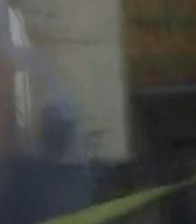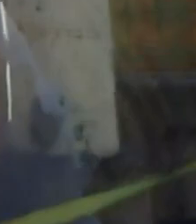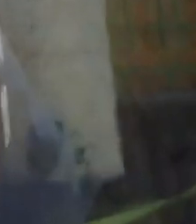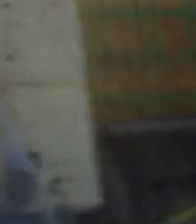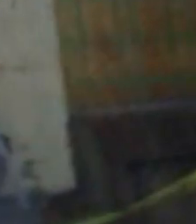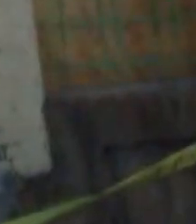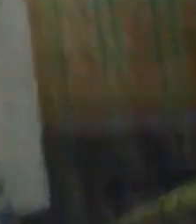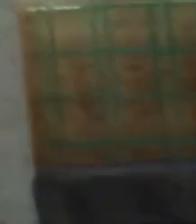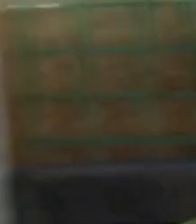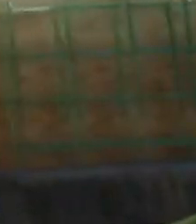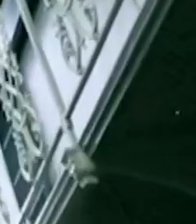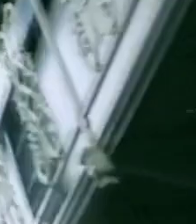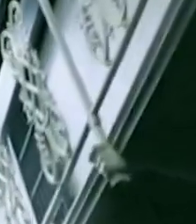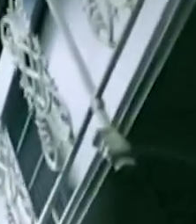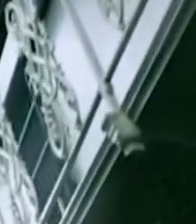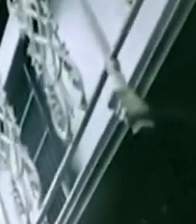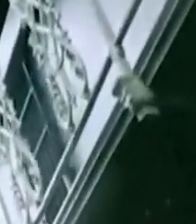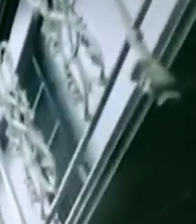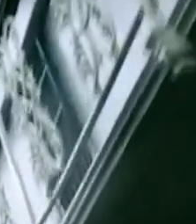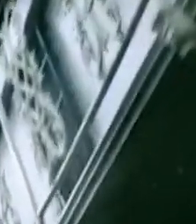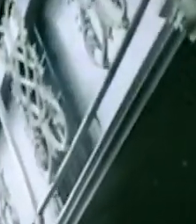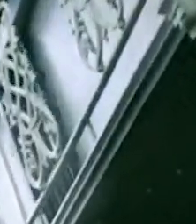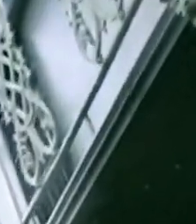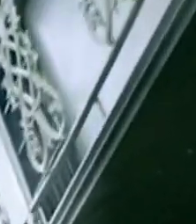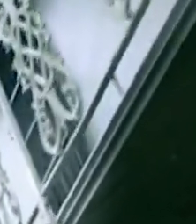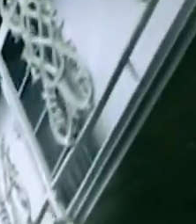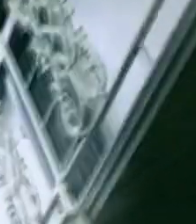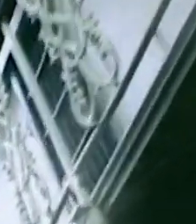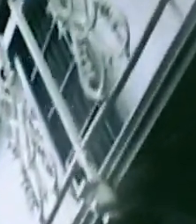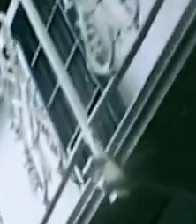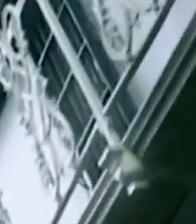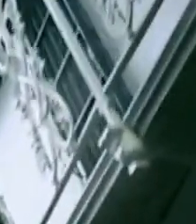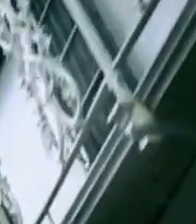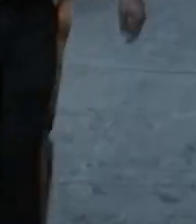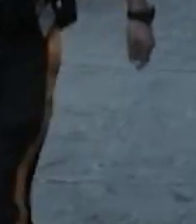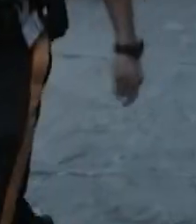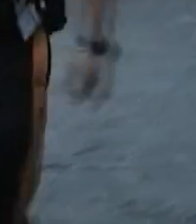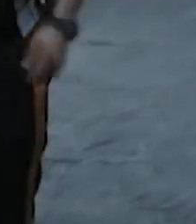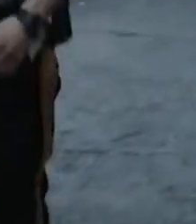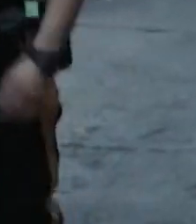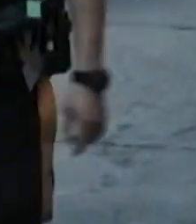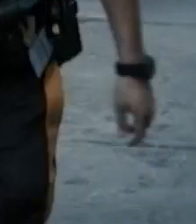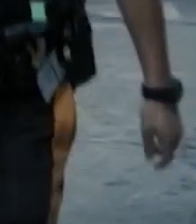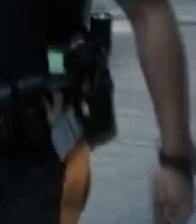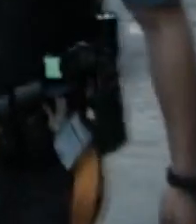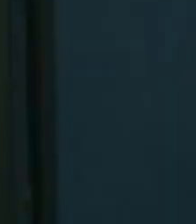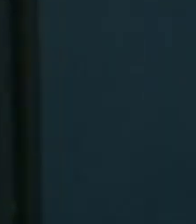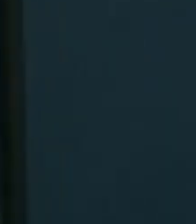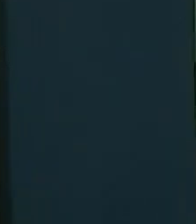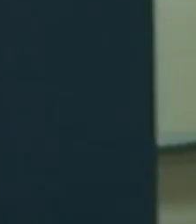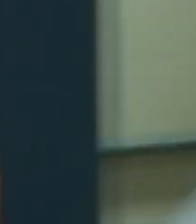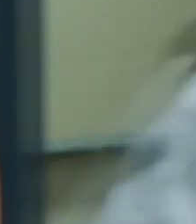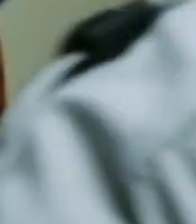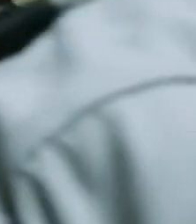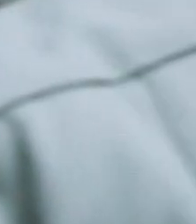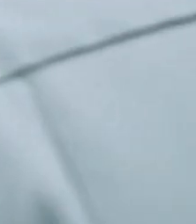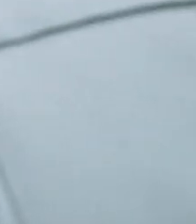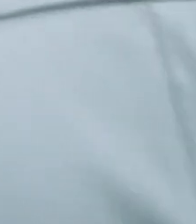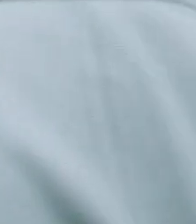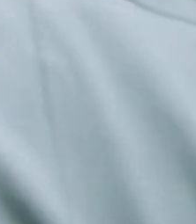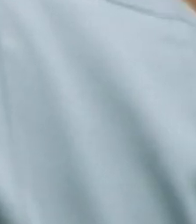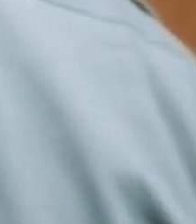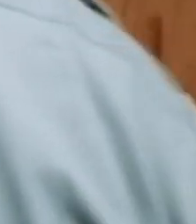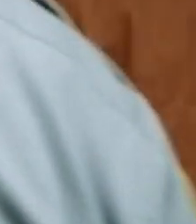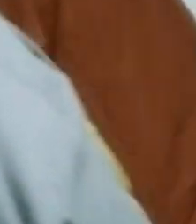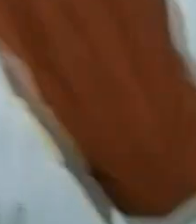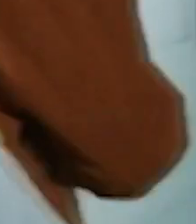2.3 millones de presos. Un documental profundamente personal y provocativo. Este martes 8 de junio